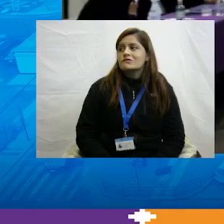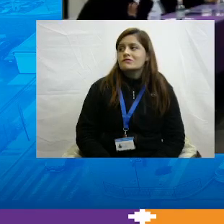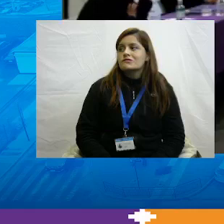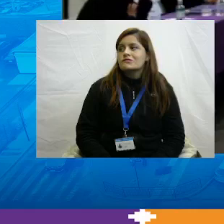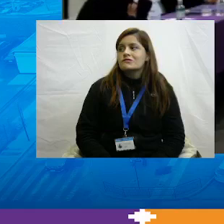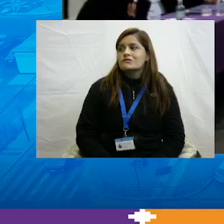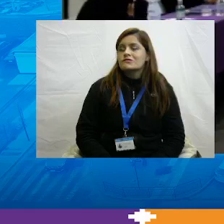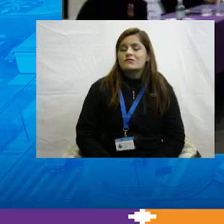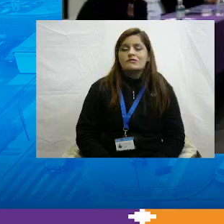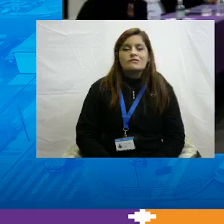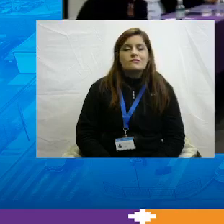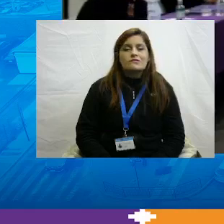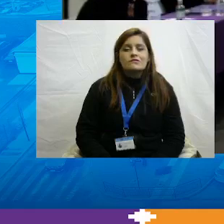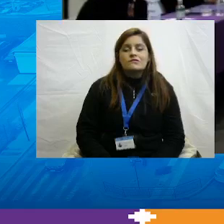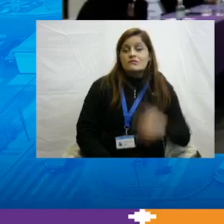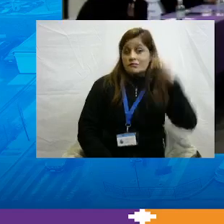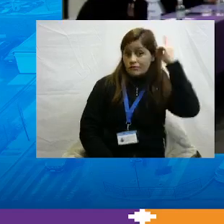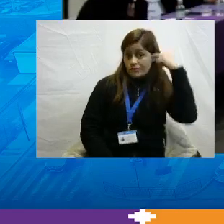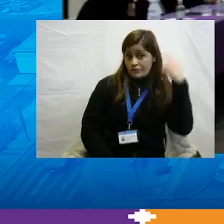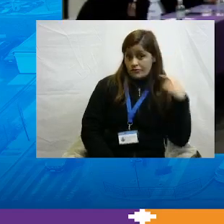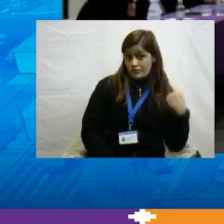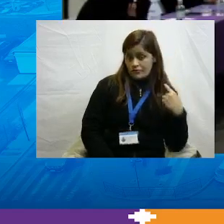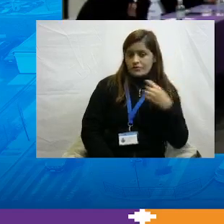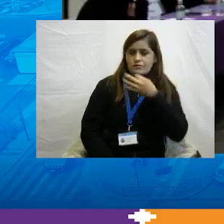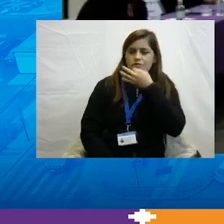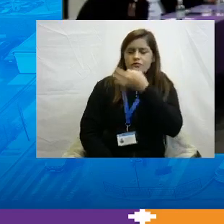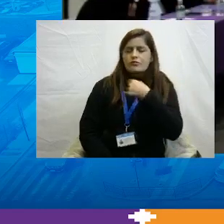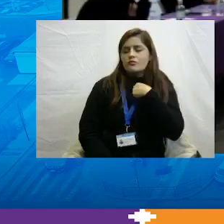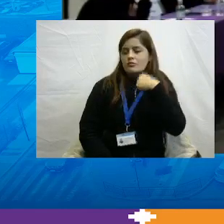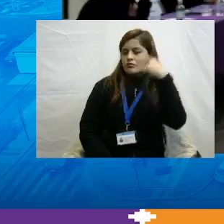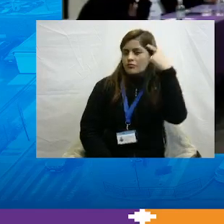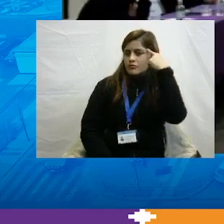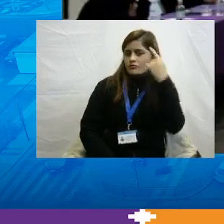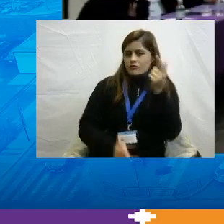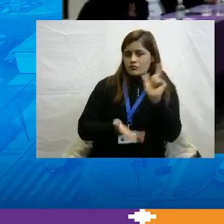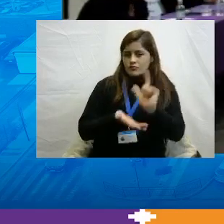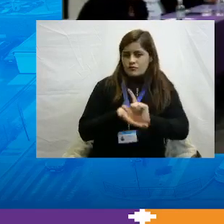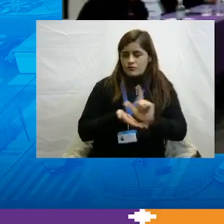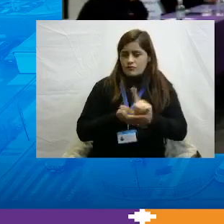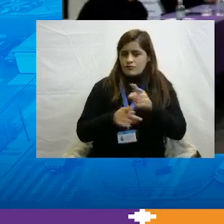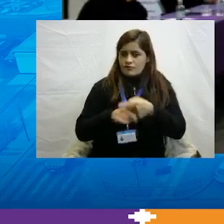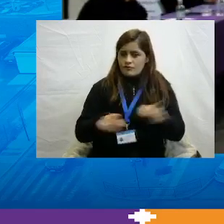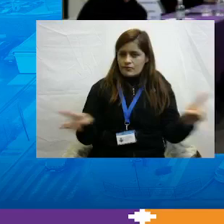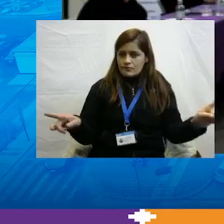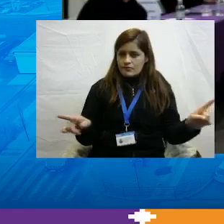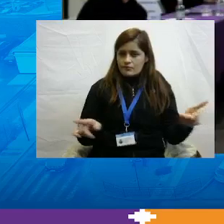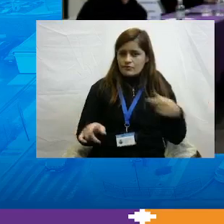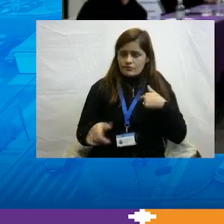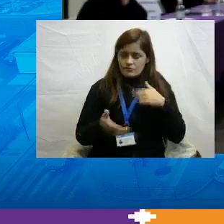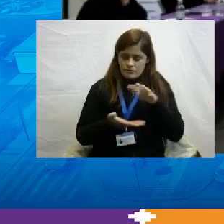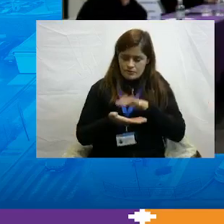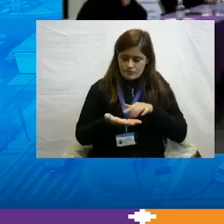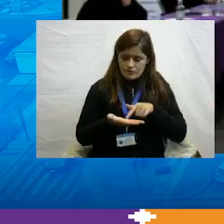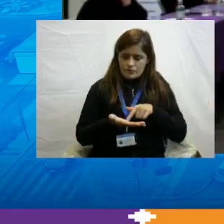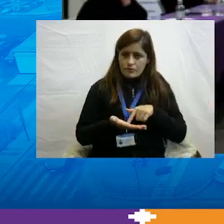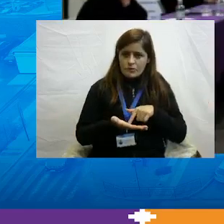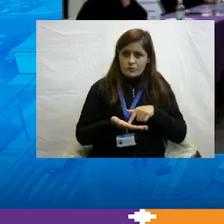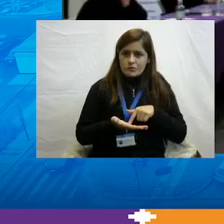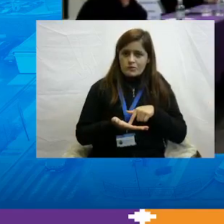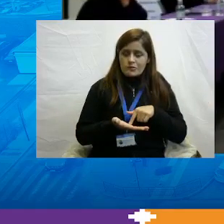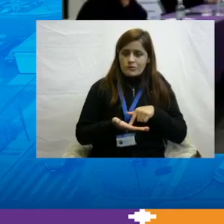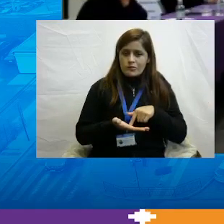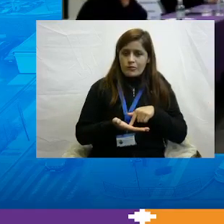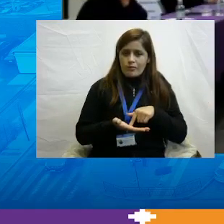porque al menos yo revisé el mapa, digamos, y el perímetro que